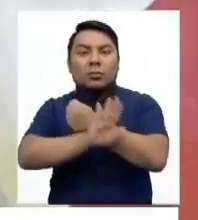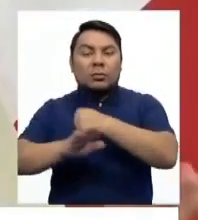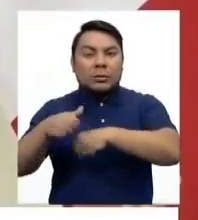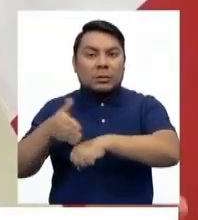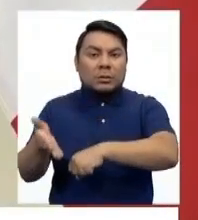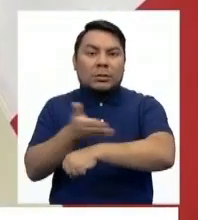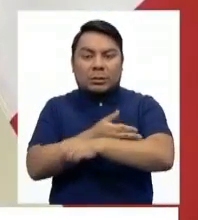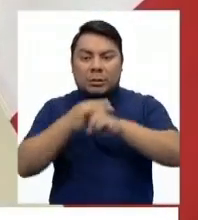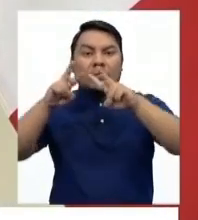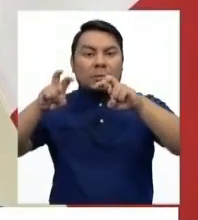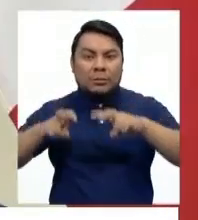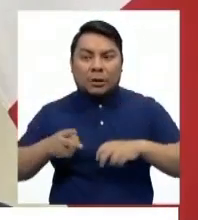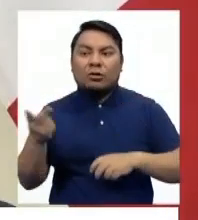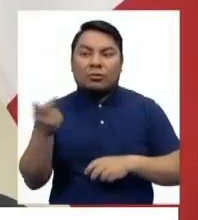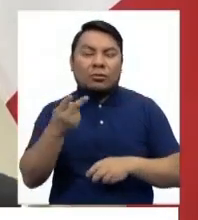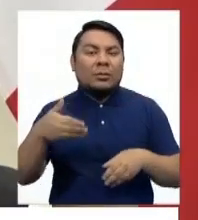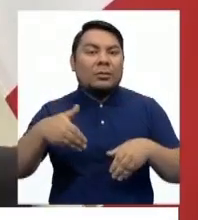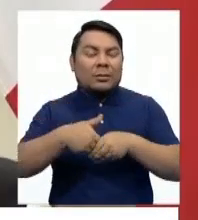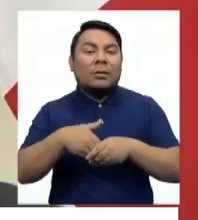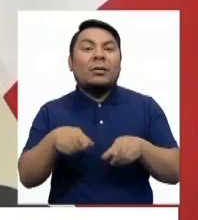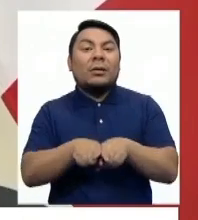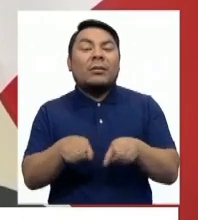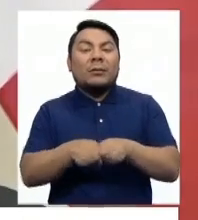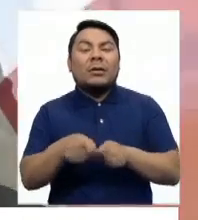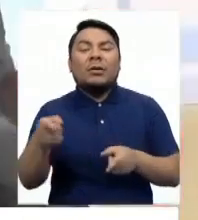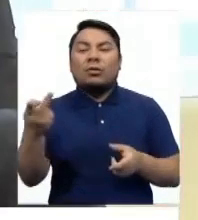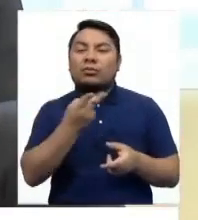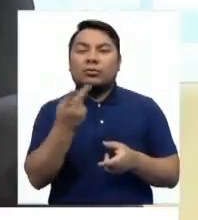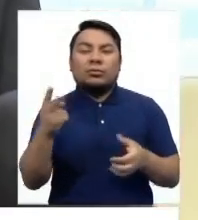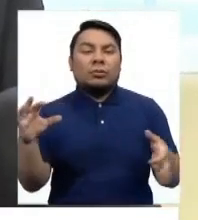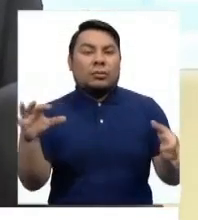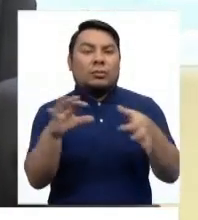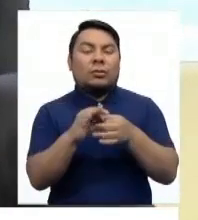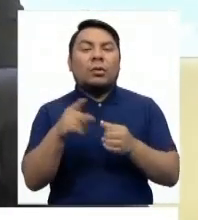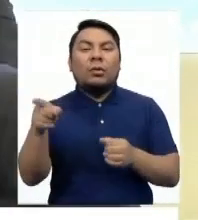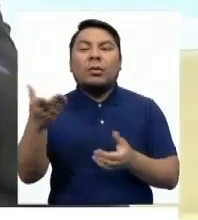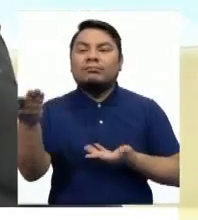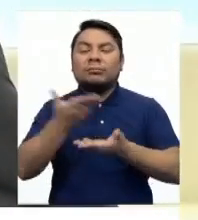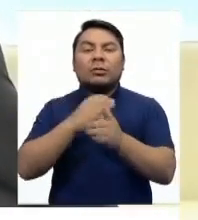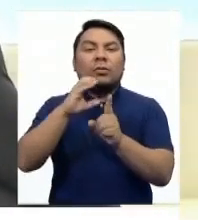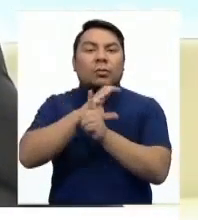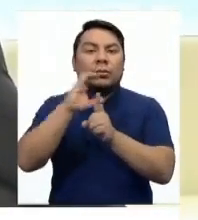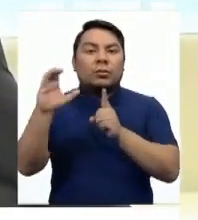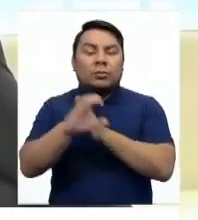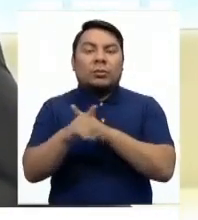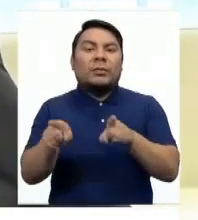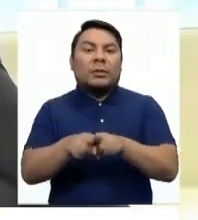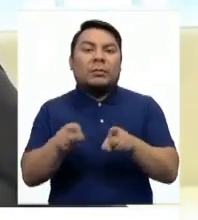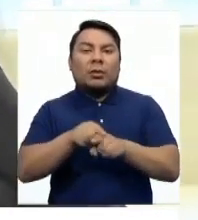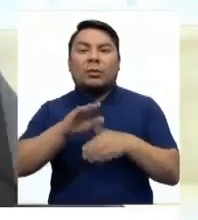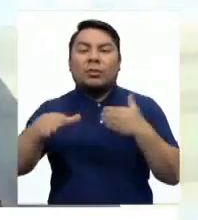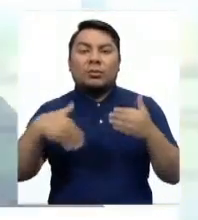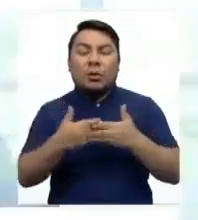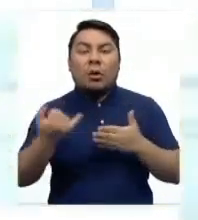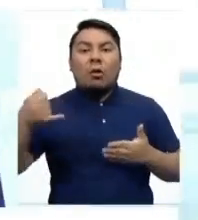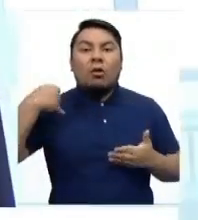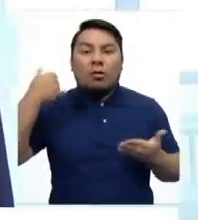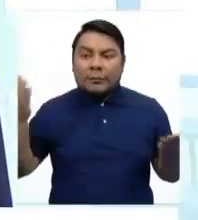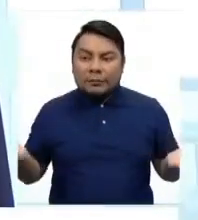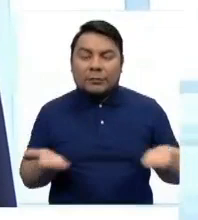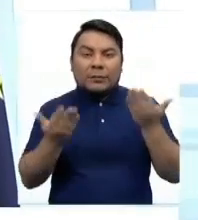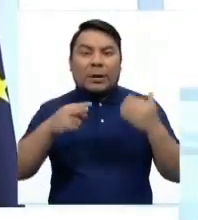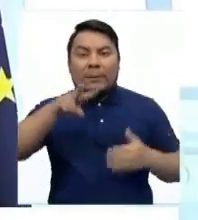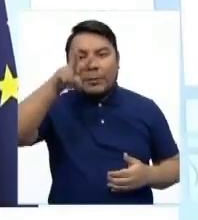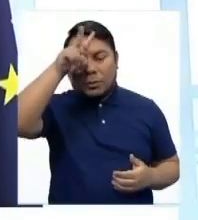detección e investigación. También expresaron coordinaciones conjuntas en cooperación cultural e implementación de movilidad de jóvenes entre Perú y España.